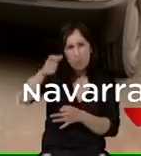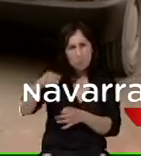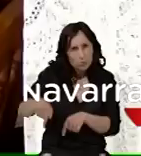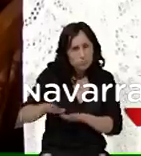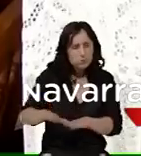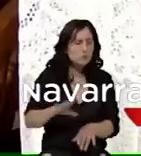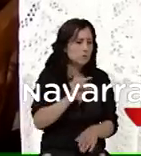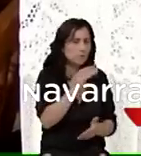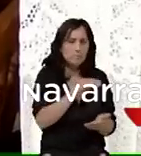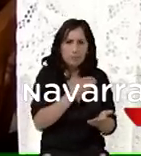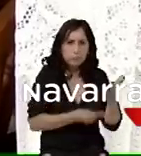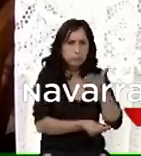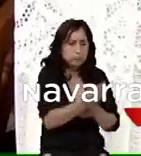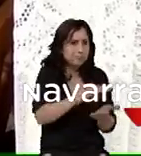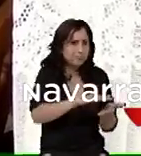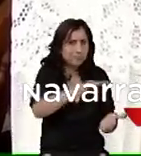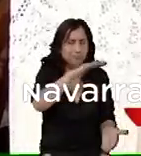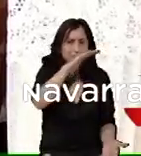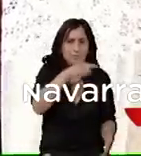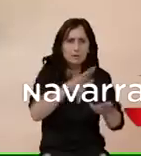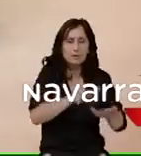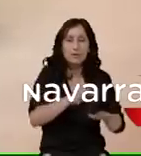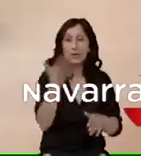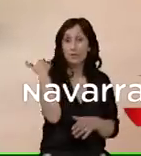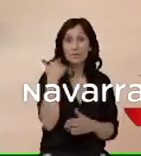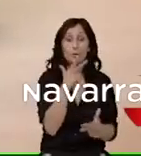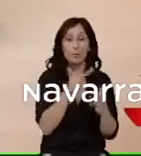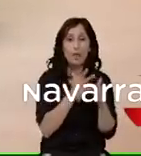Desde que nací teníamos un establecimiento, una taberna.